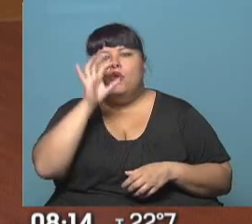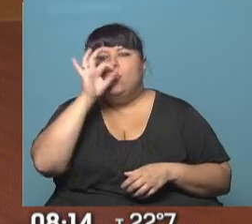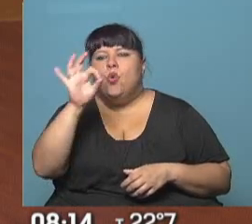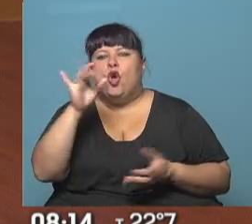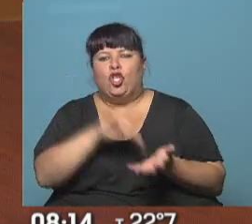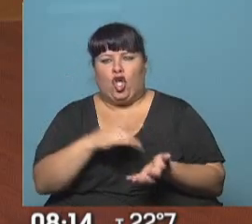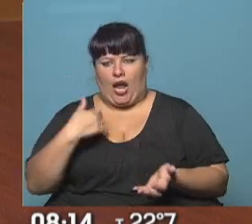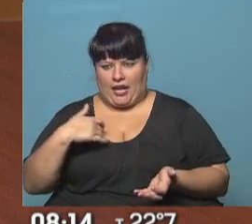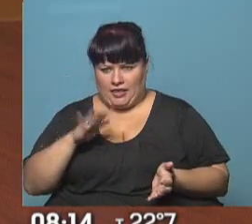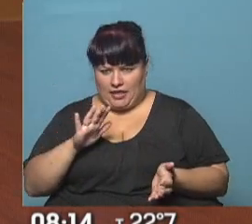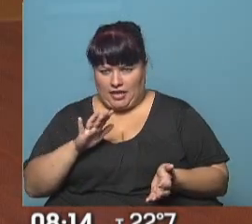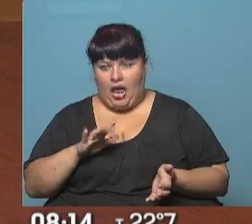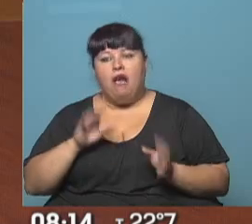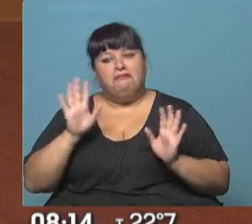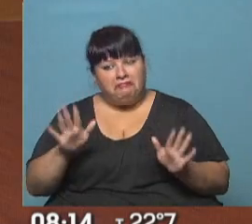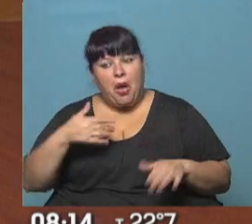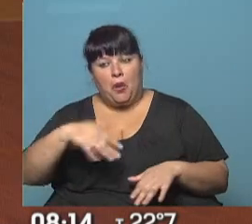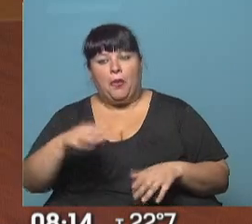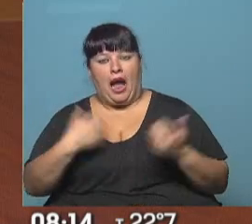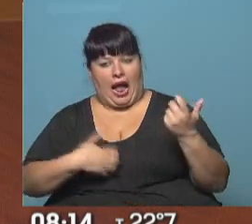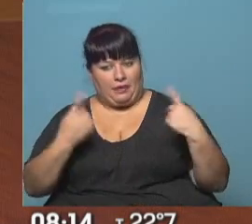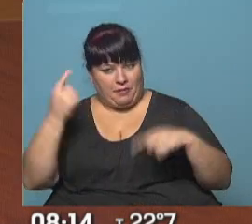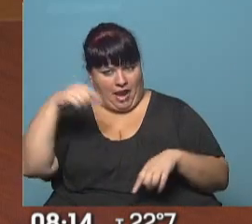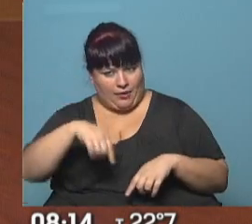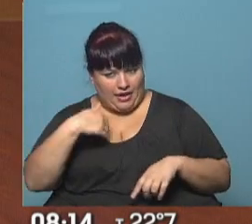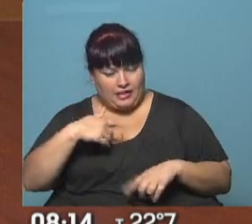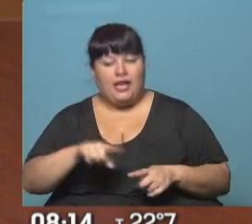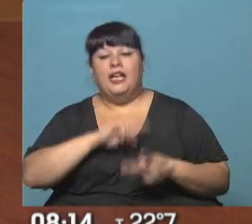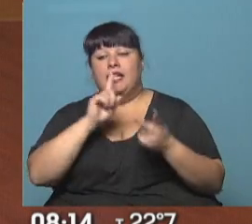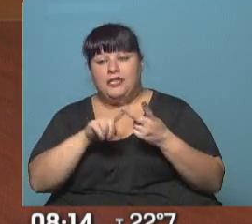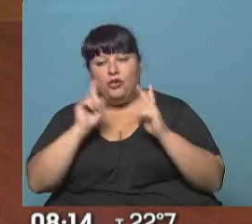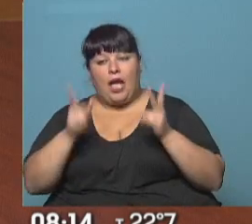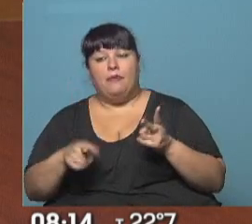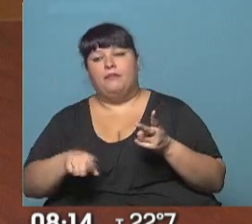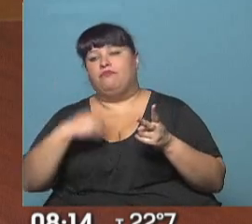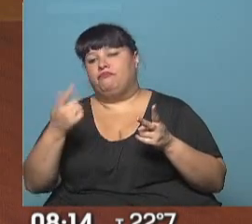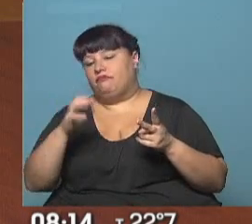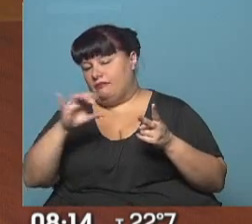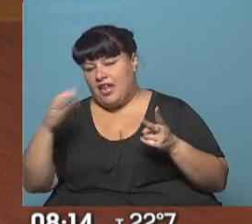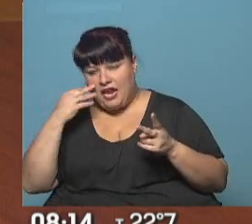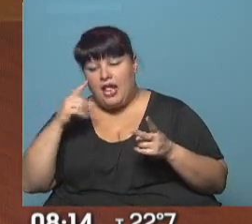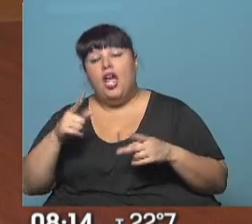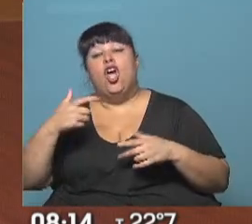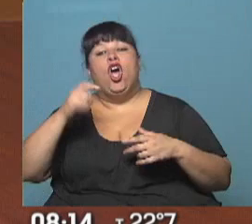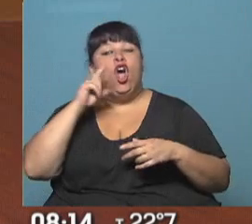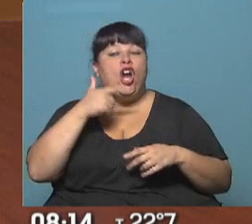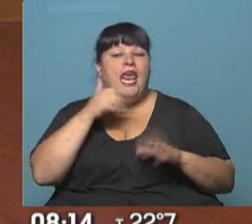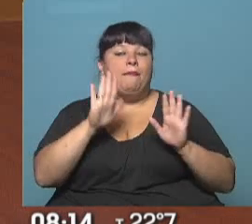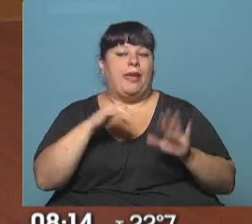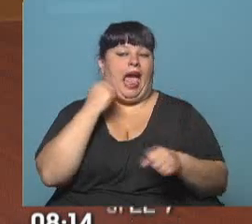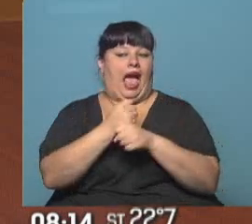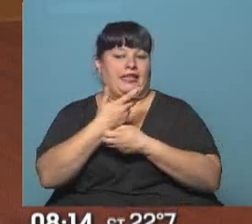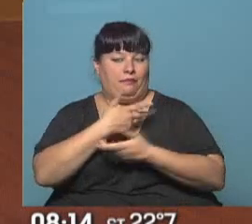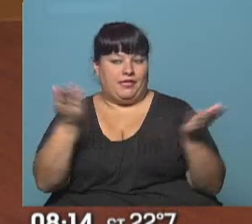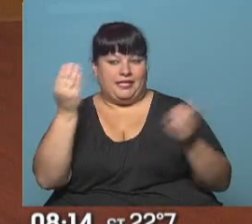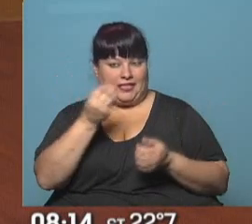había tocado en Argentina, así que va a estar haciendo su debut. Y por otro lado, también estarán Arcade Fire. Para Gorillaz va a haber que esperar hasta la presentación, que